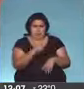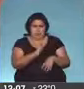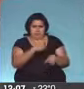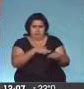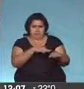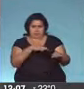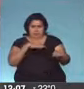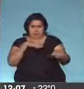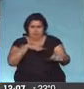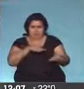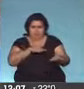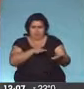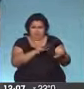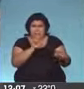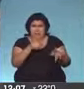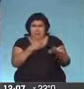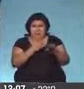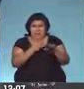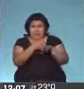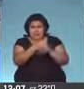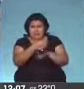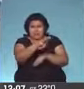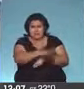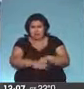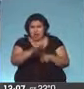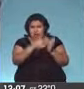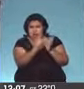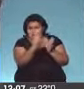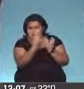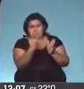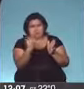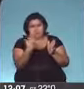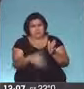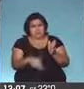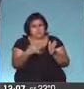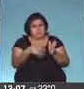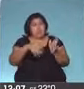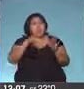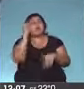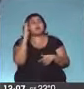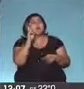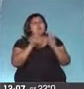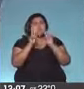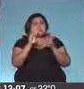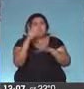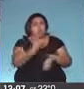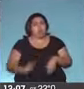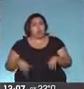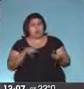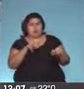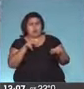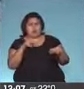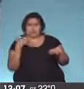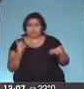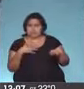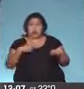complicado. Además, lo que fue el ingreso a la ciudad de Buenos Aires principalmente. Y entonces, ¿qué es lo que están viendo desde el gobierno? Porque el primer hombre que